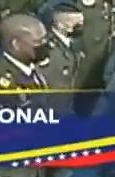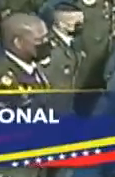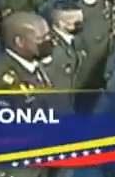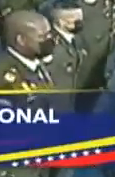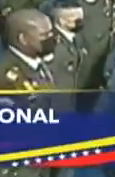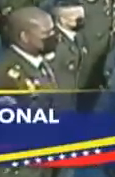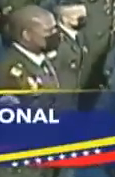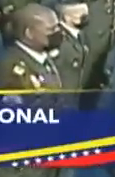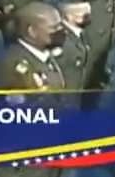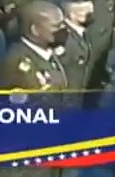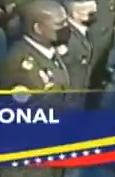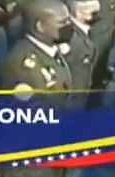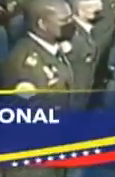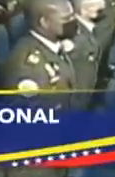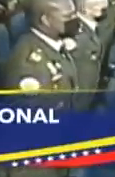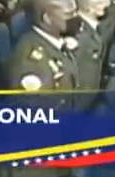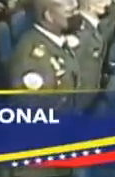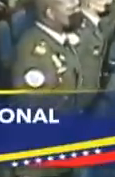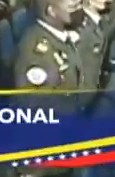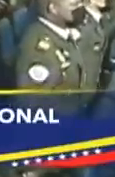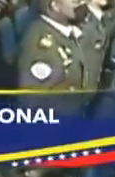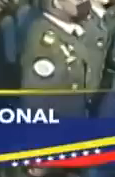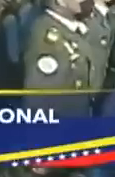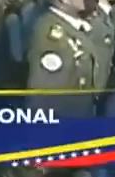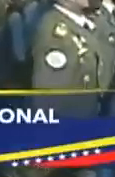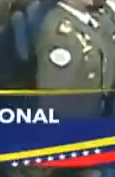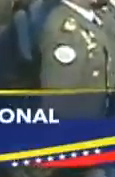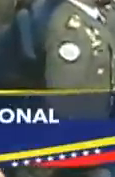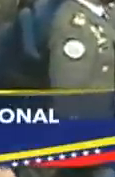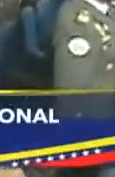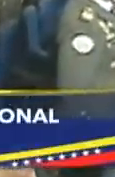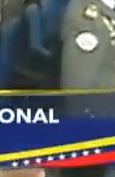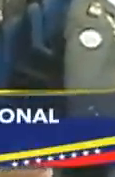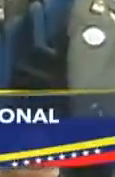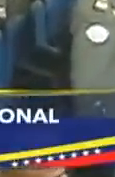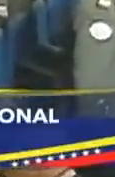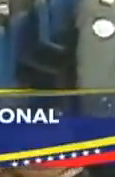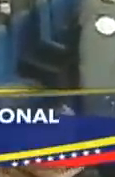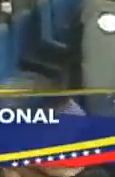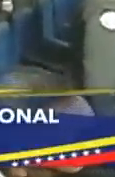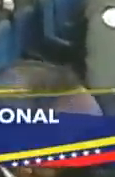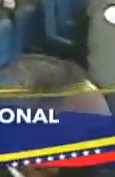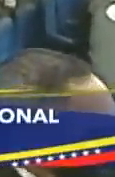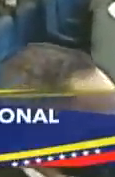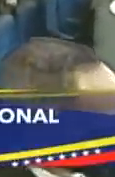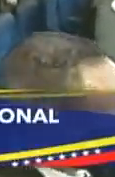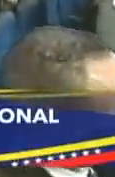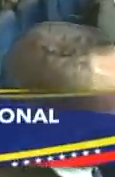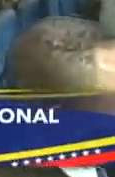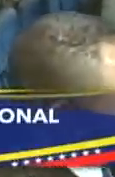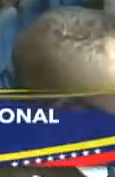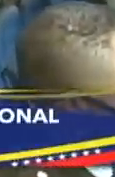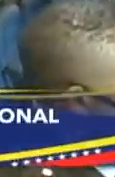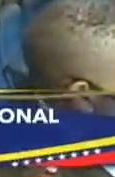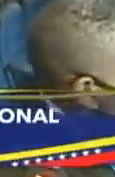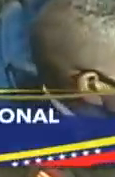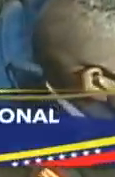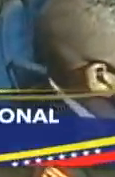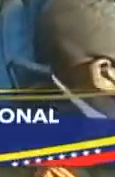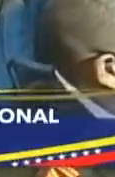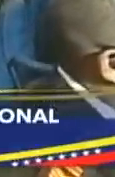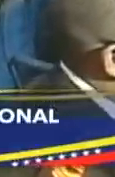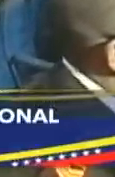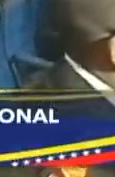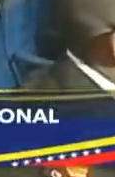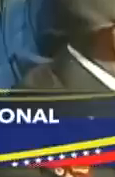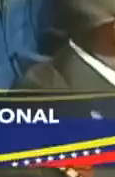Dala, comandante de la Guardia de Honor Presidencial y director general de la Dirección General de Contrainteligencia Militar y